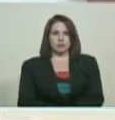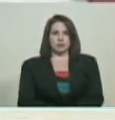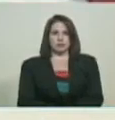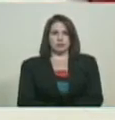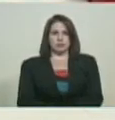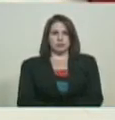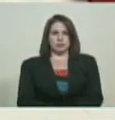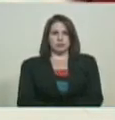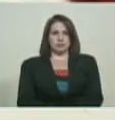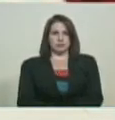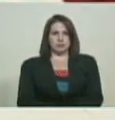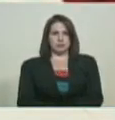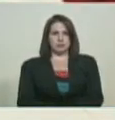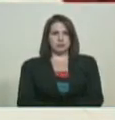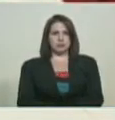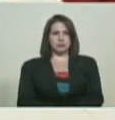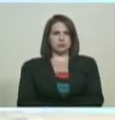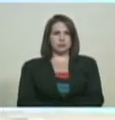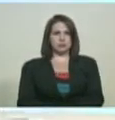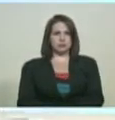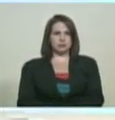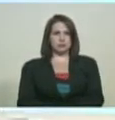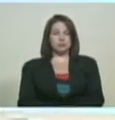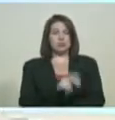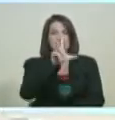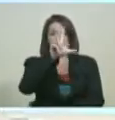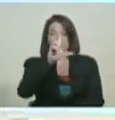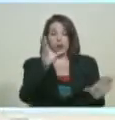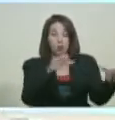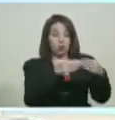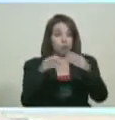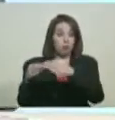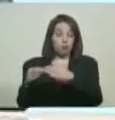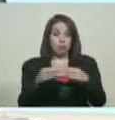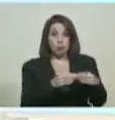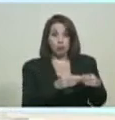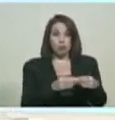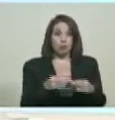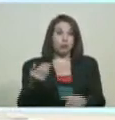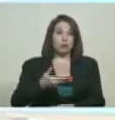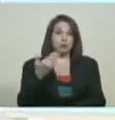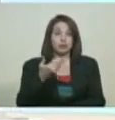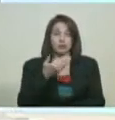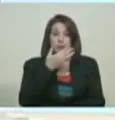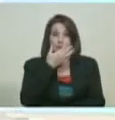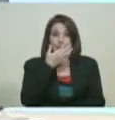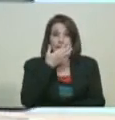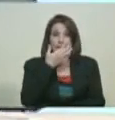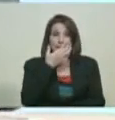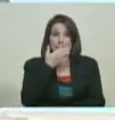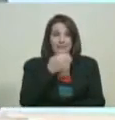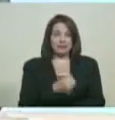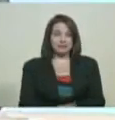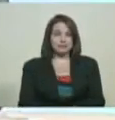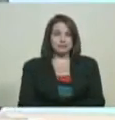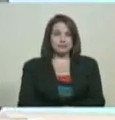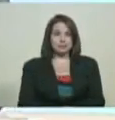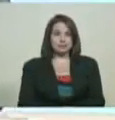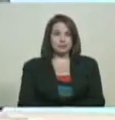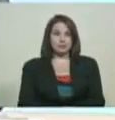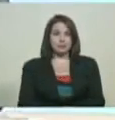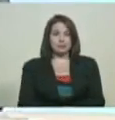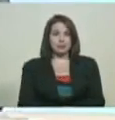hoy está determinado por tres grandes sectores políticos un sector mayoritario